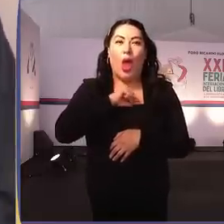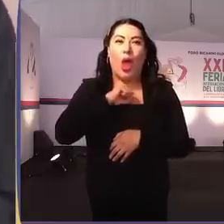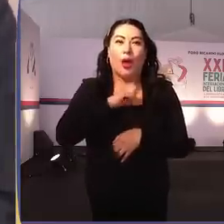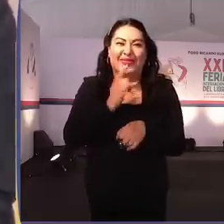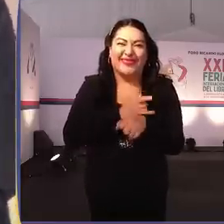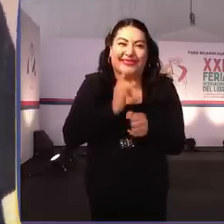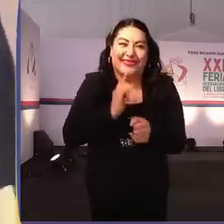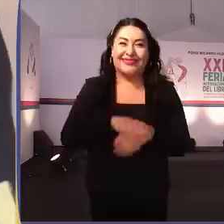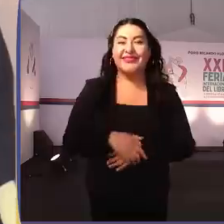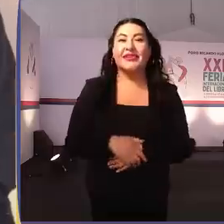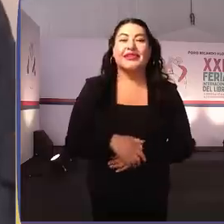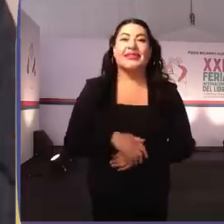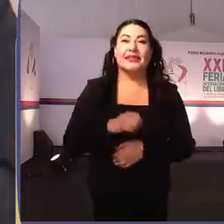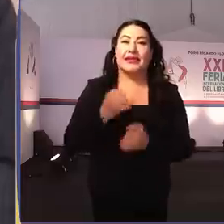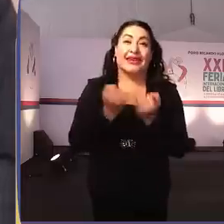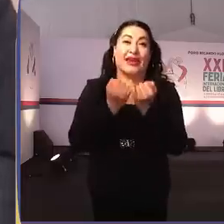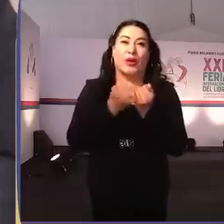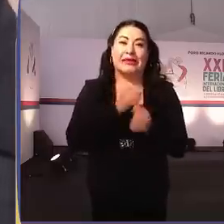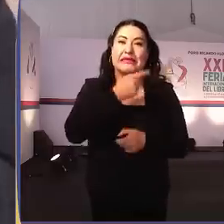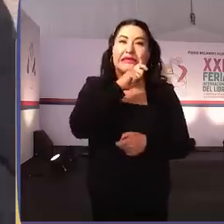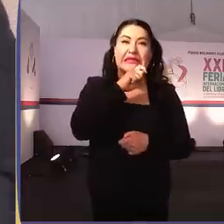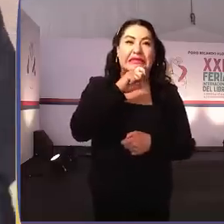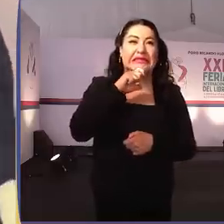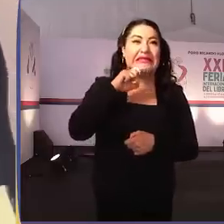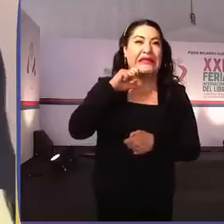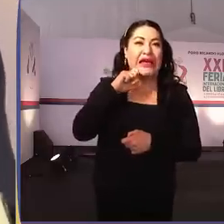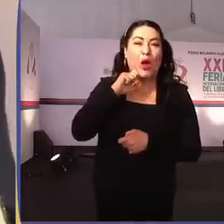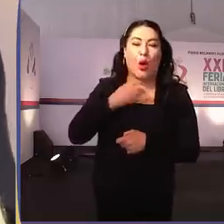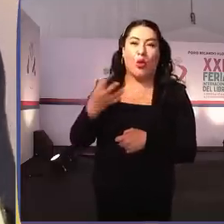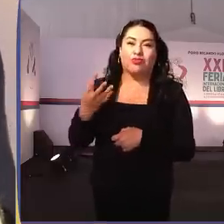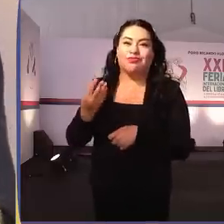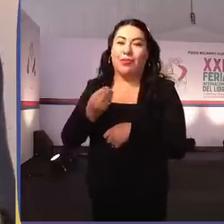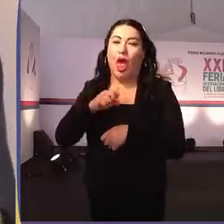seco y aprendí a toser húmedo.